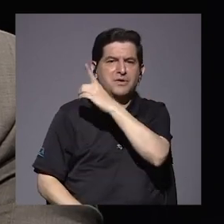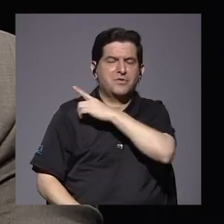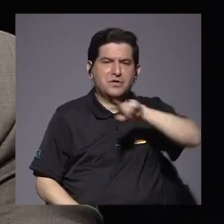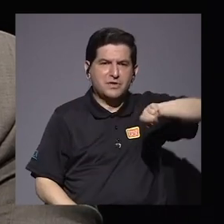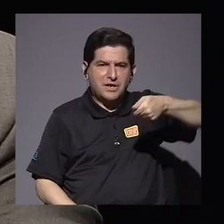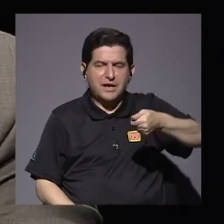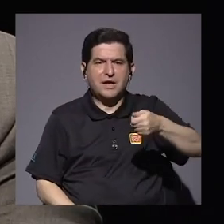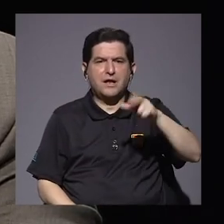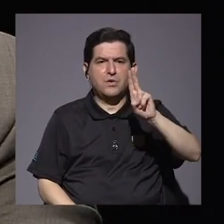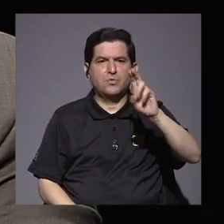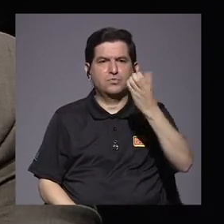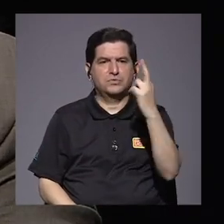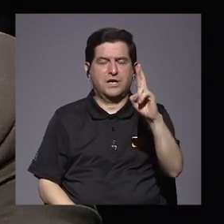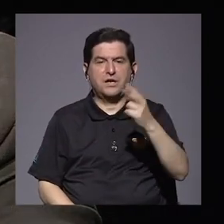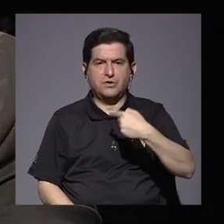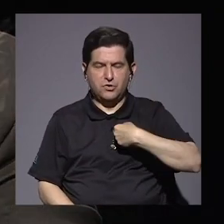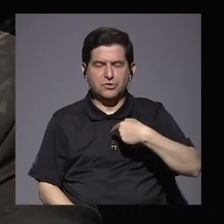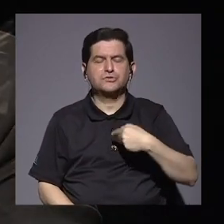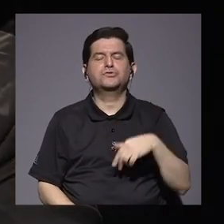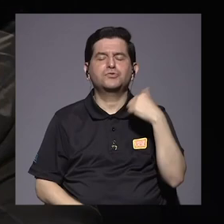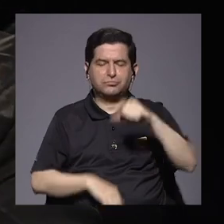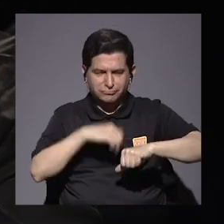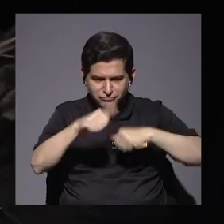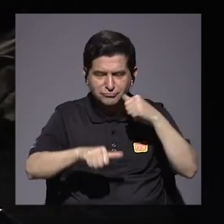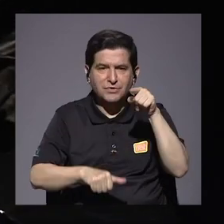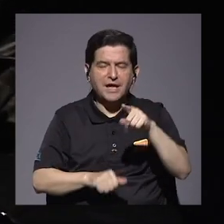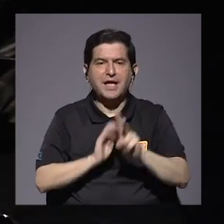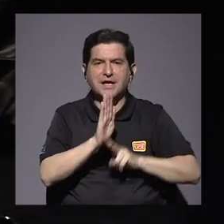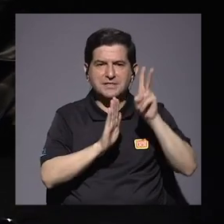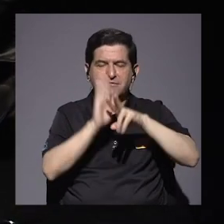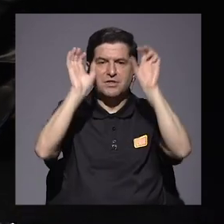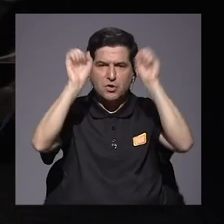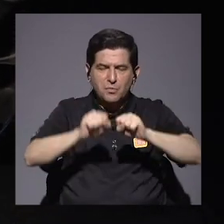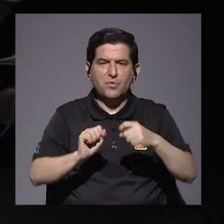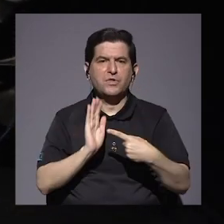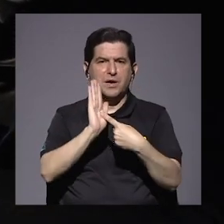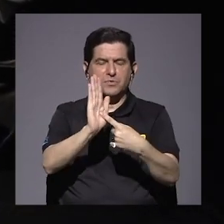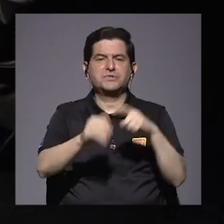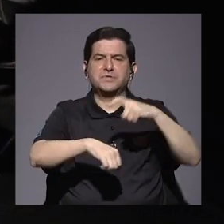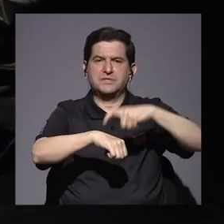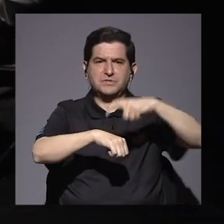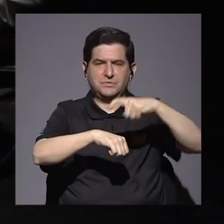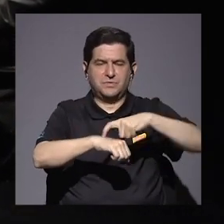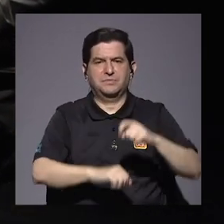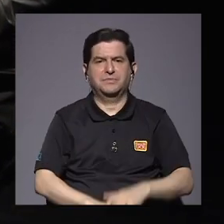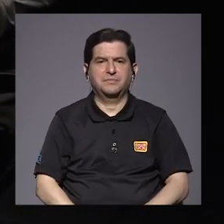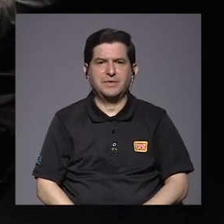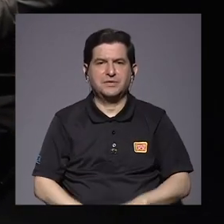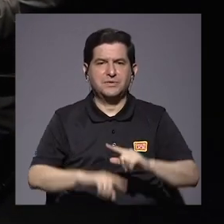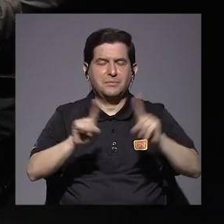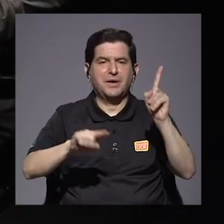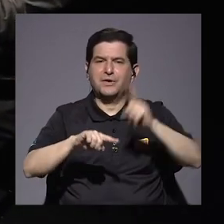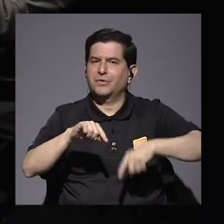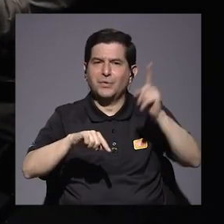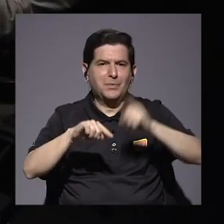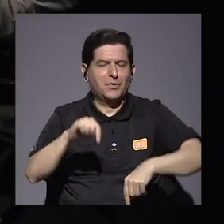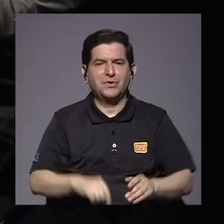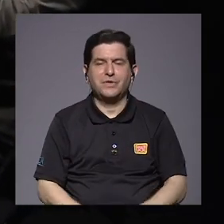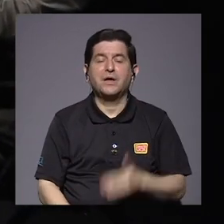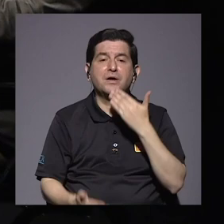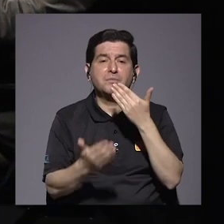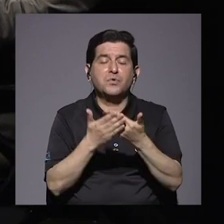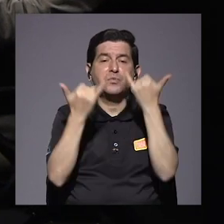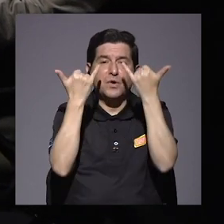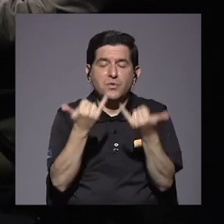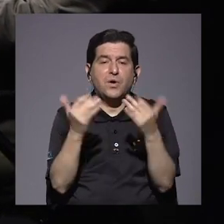director del Canal 15, Universidad de Costa Rica, yo sí hice esfuerzos para que ese video pudiese darse en un momento determinado y no alcanzamos a hacerlo. Es